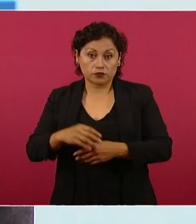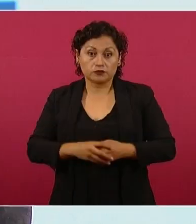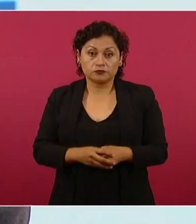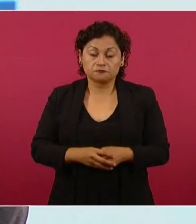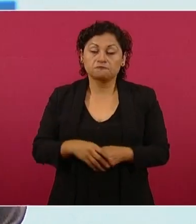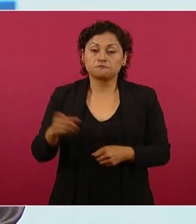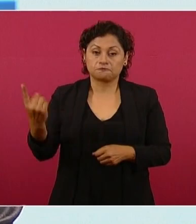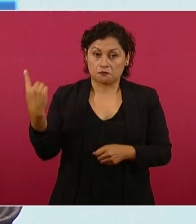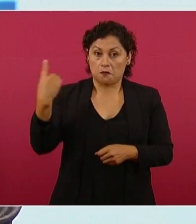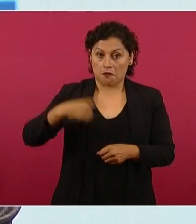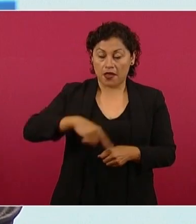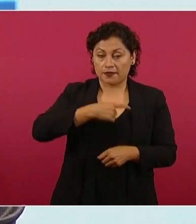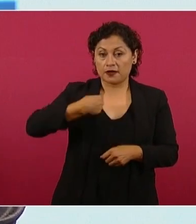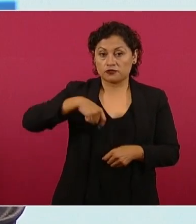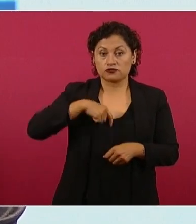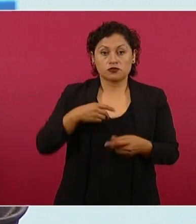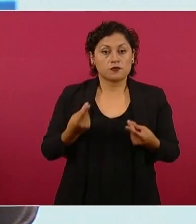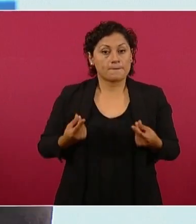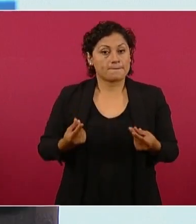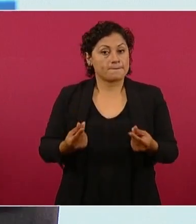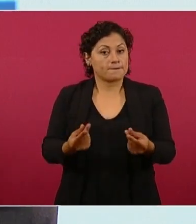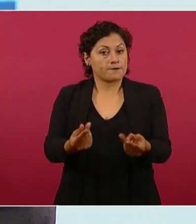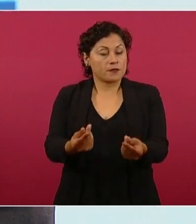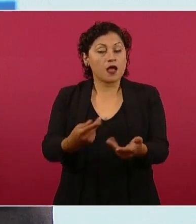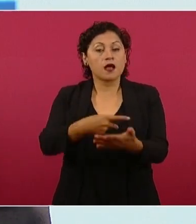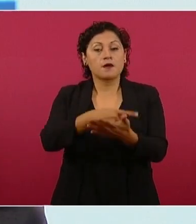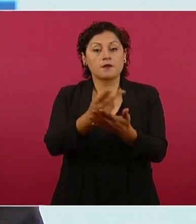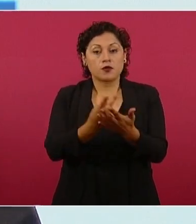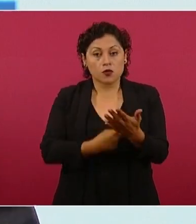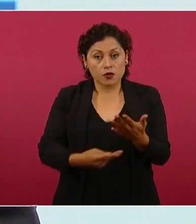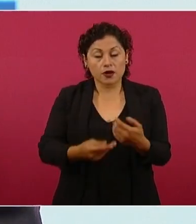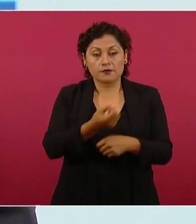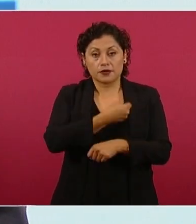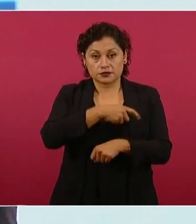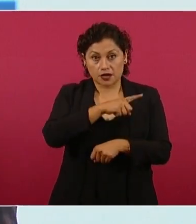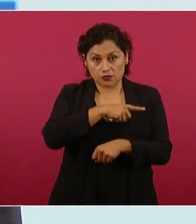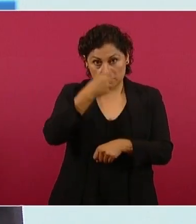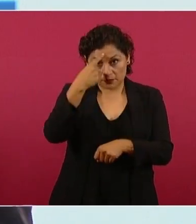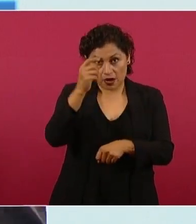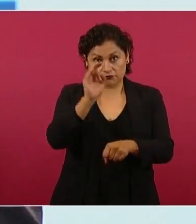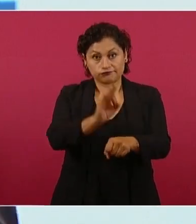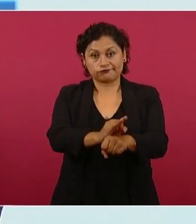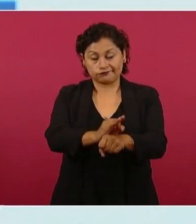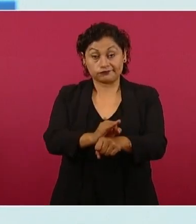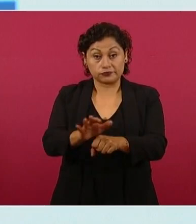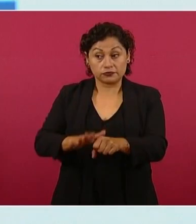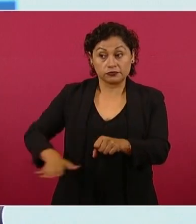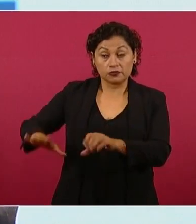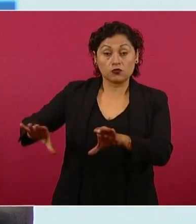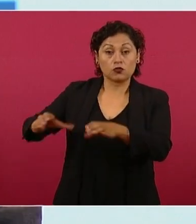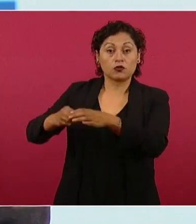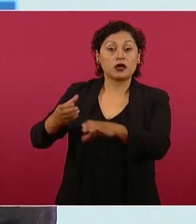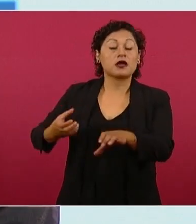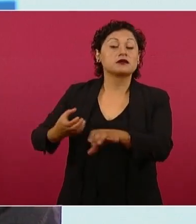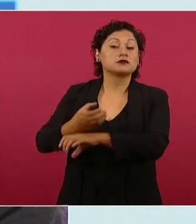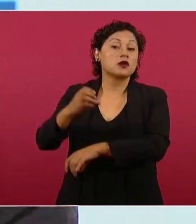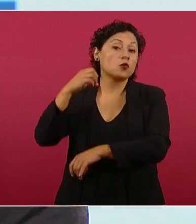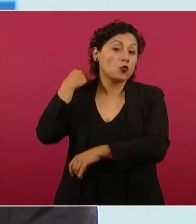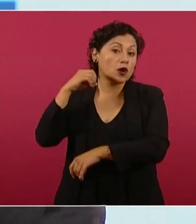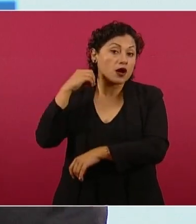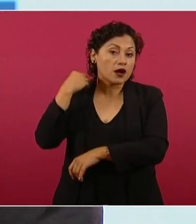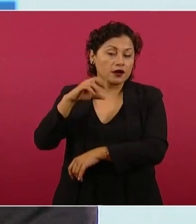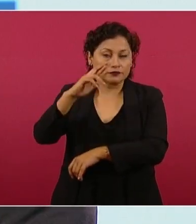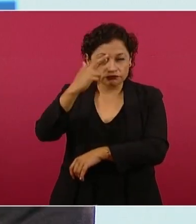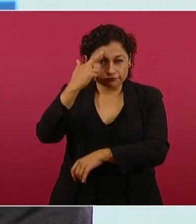avanzar con mayor velocidad con este plan de salud para el bienestar. Y en el caso de Oaxaca, no solamente en los municipios que fueron